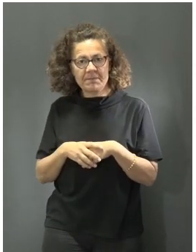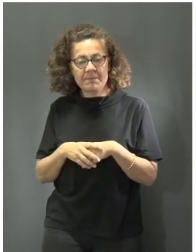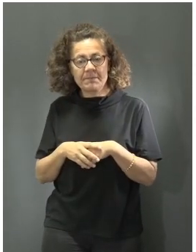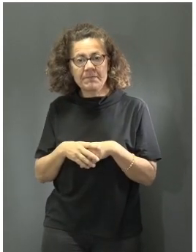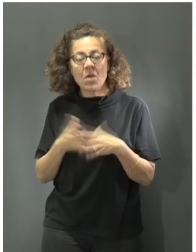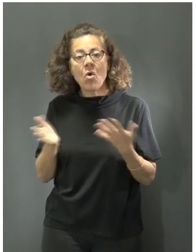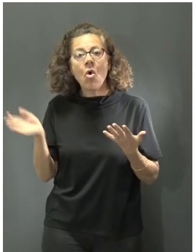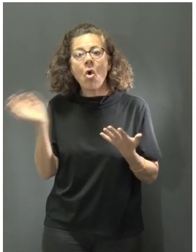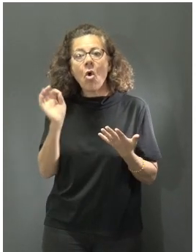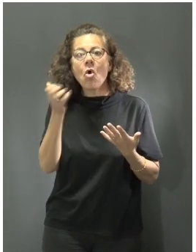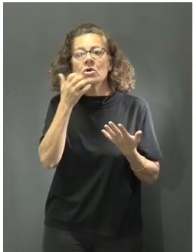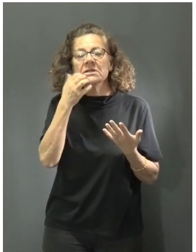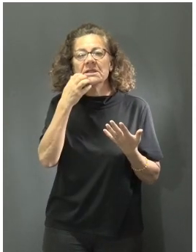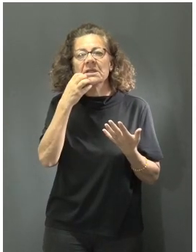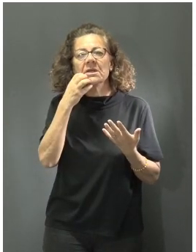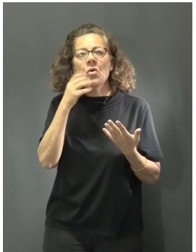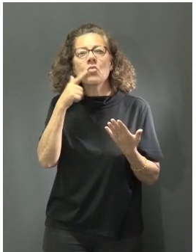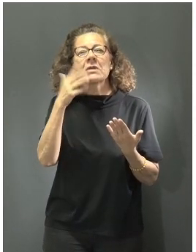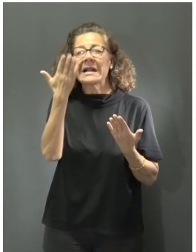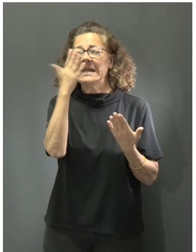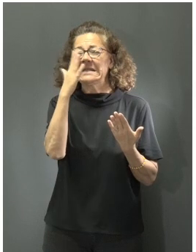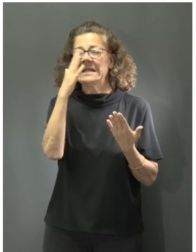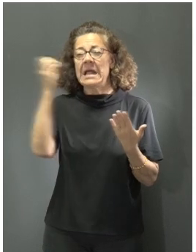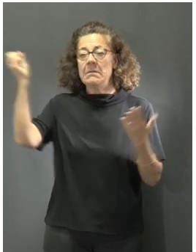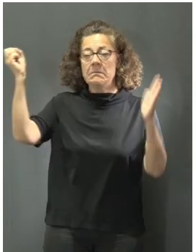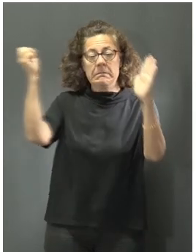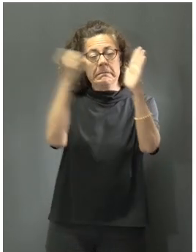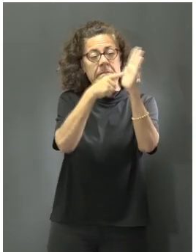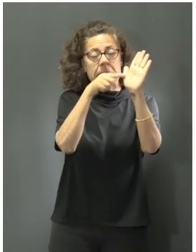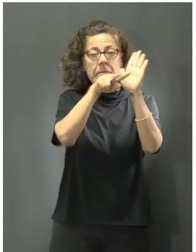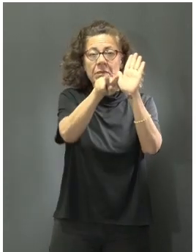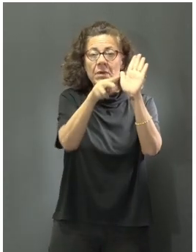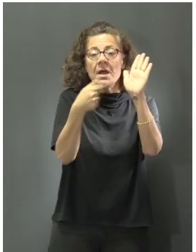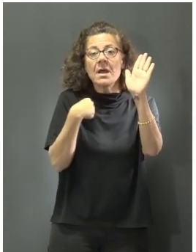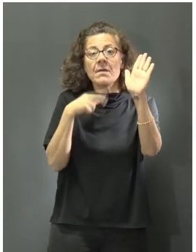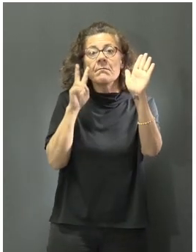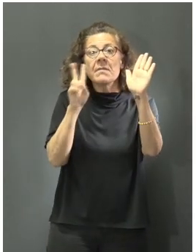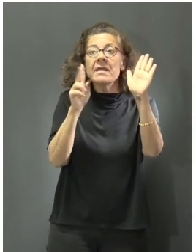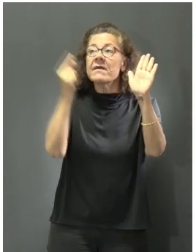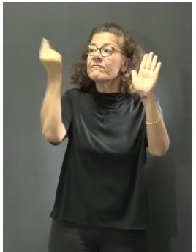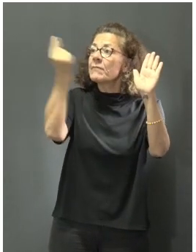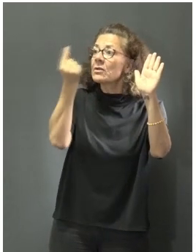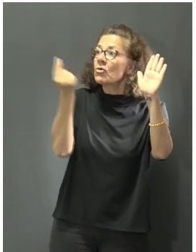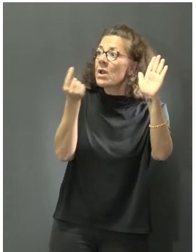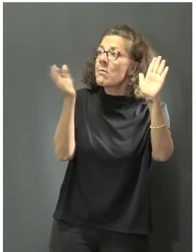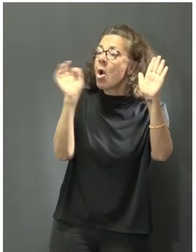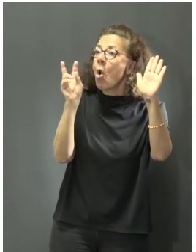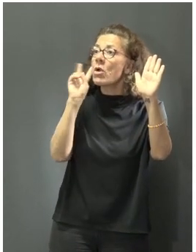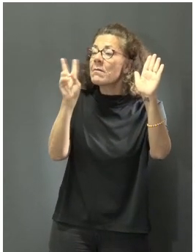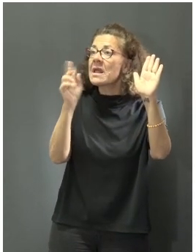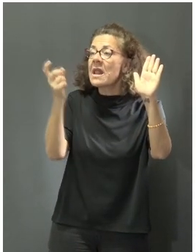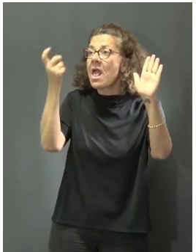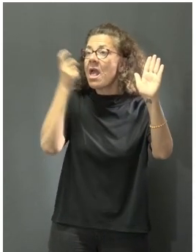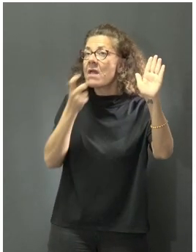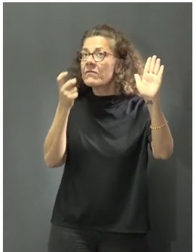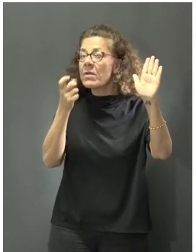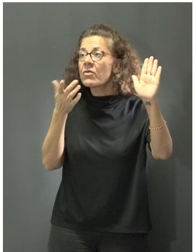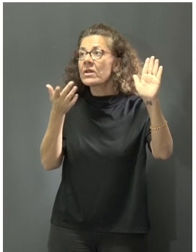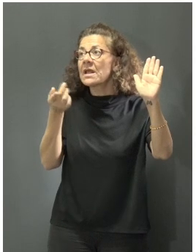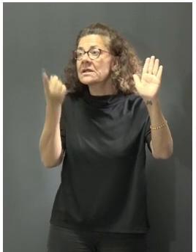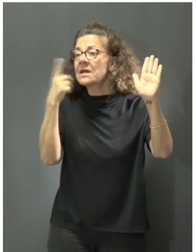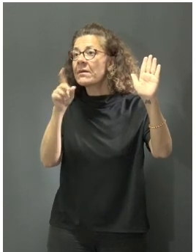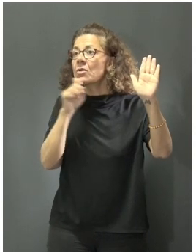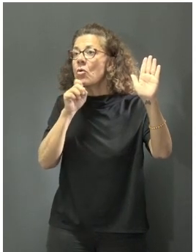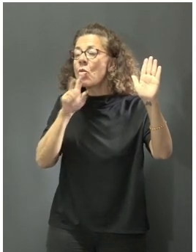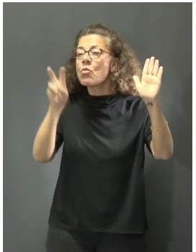¿no? O si hay un reflejo en un cristal, pues no me pides que mire el pictograma o que mire el encaminamiento para ir a encontrar el